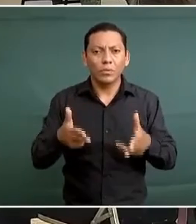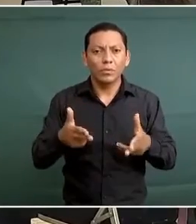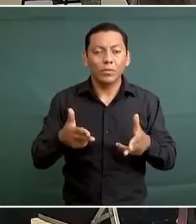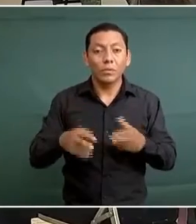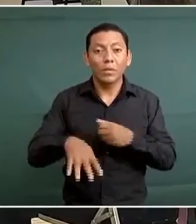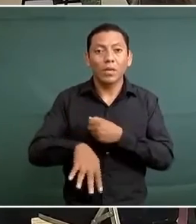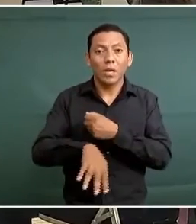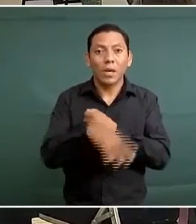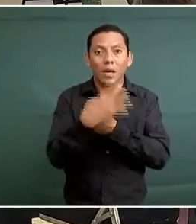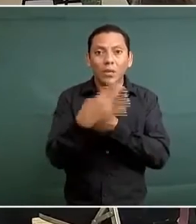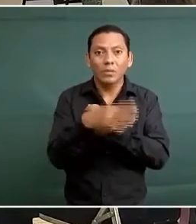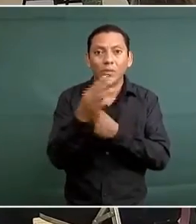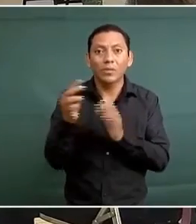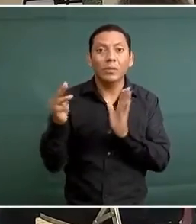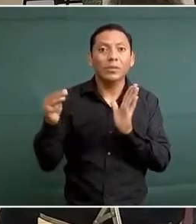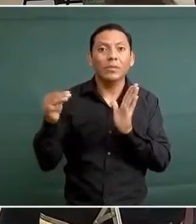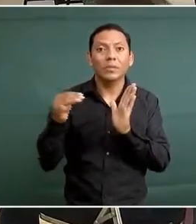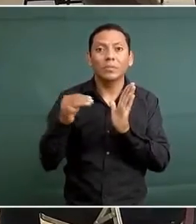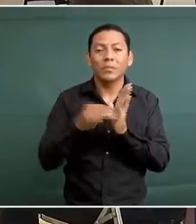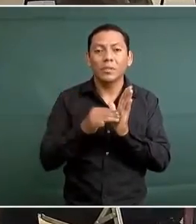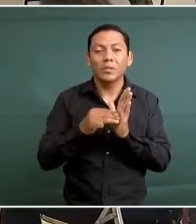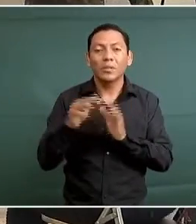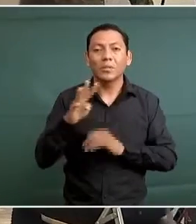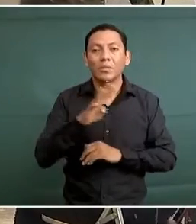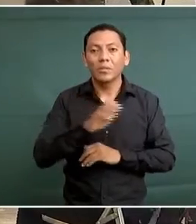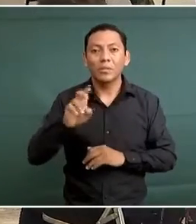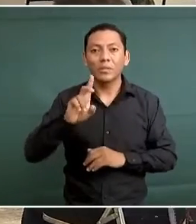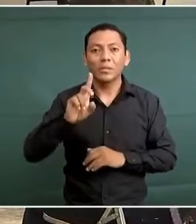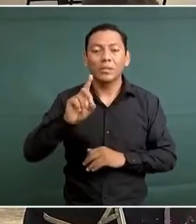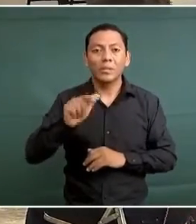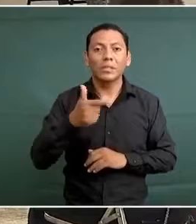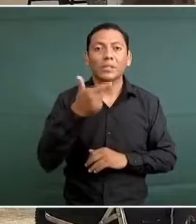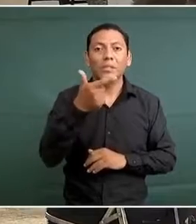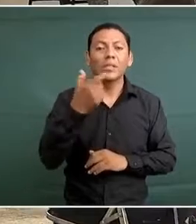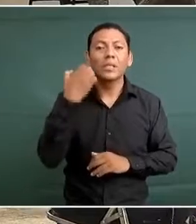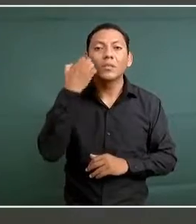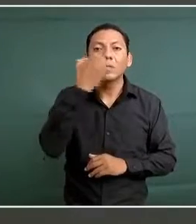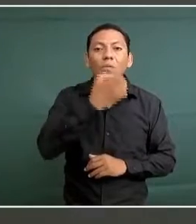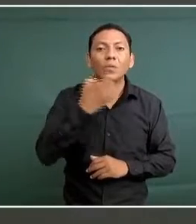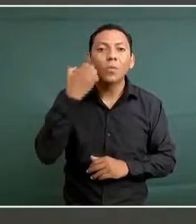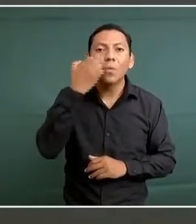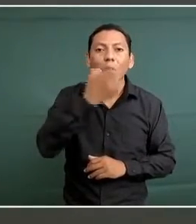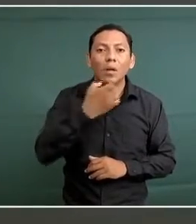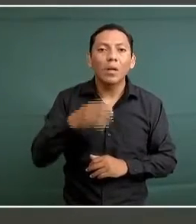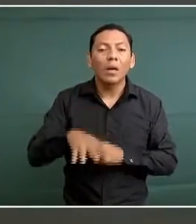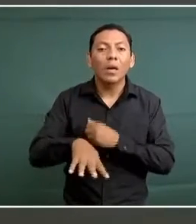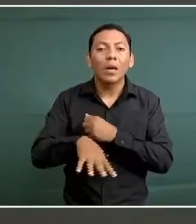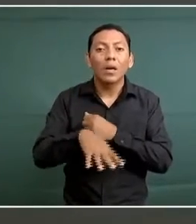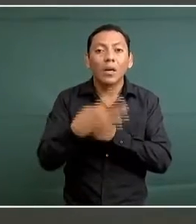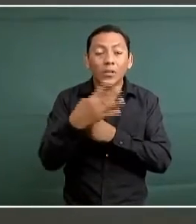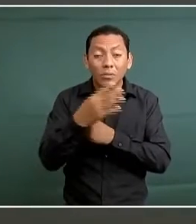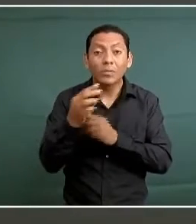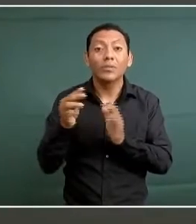catorce mil cuatrocientas treinta y siete escuelas catorce mil